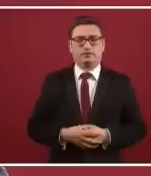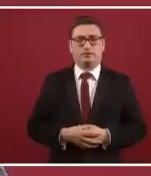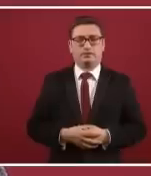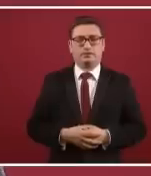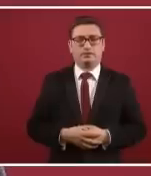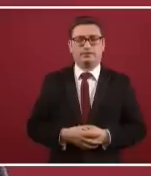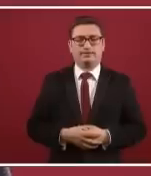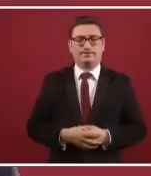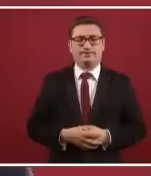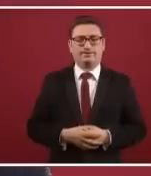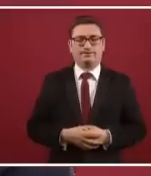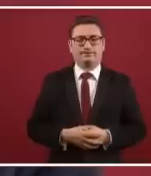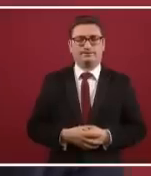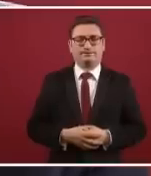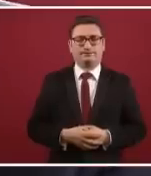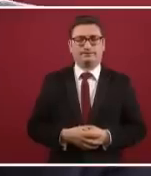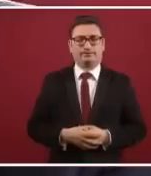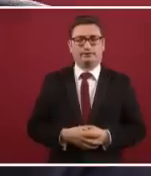Es un